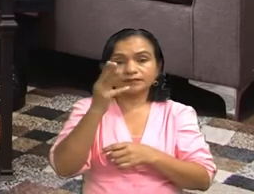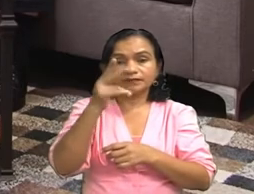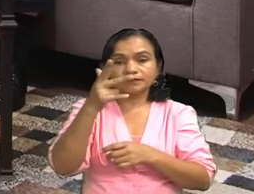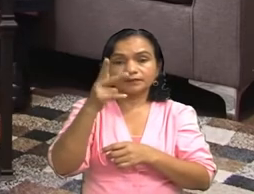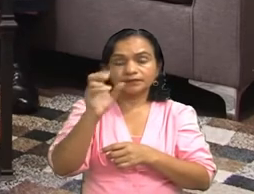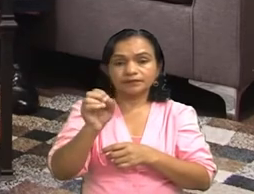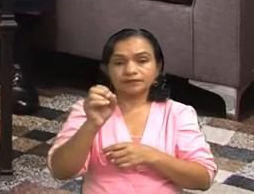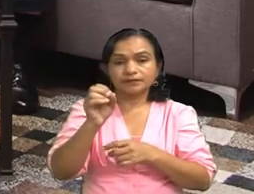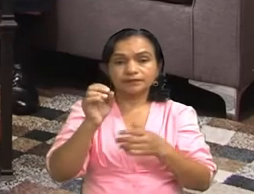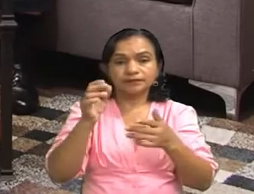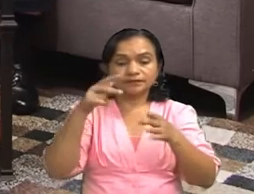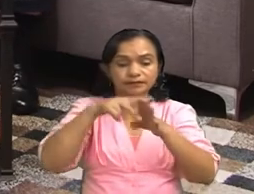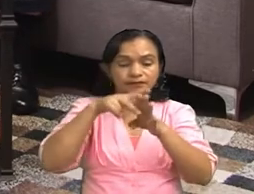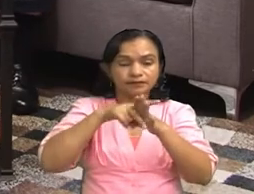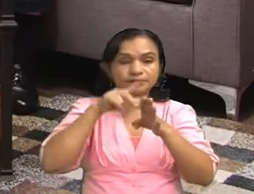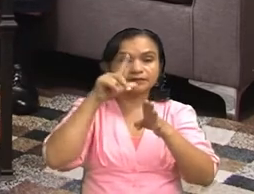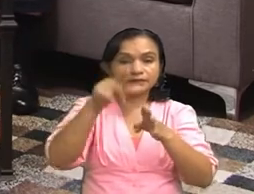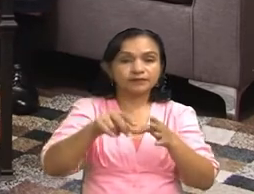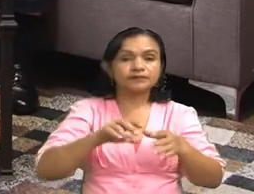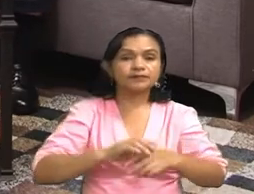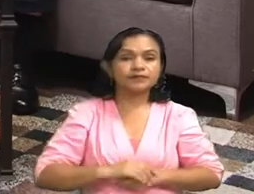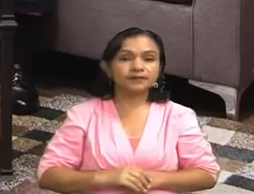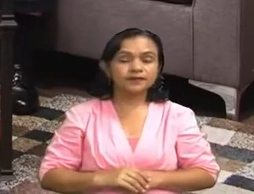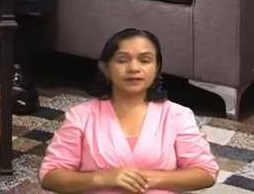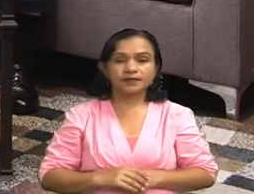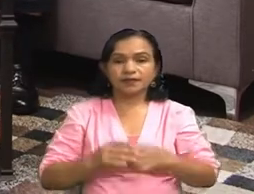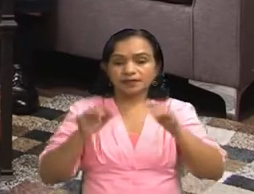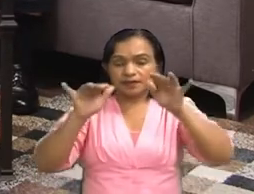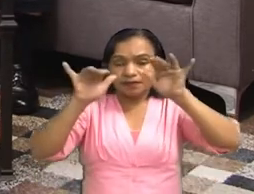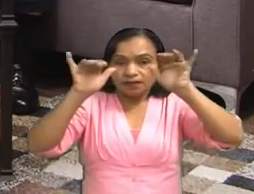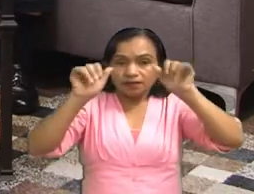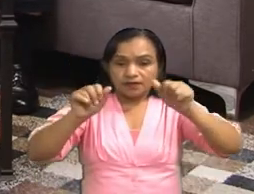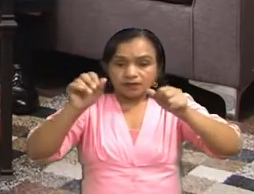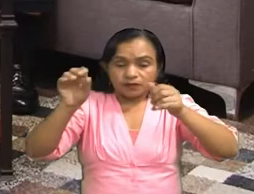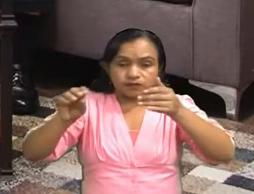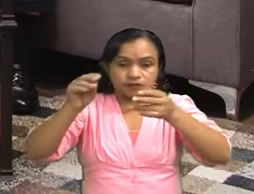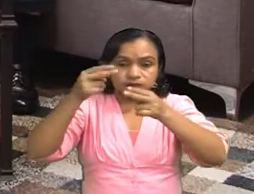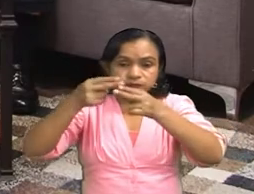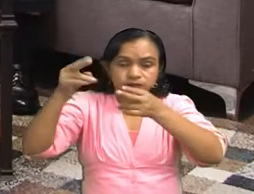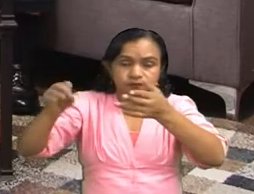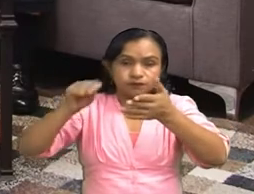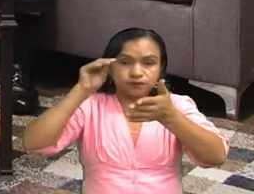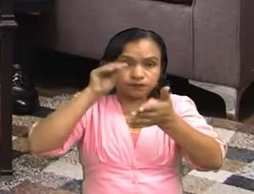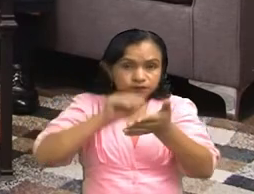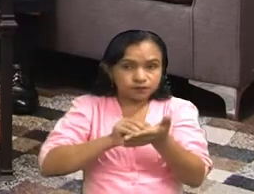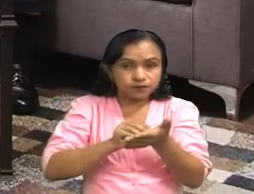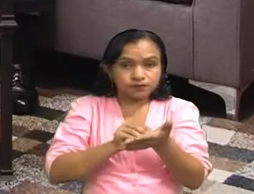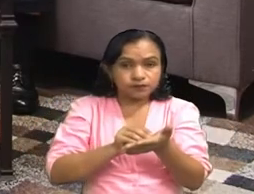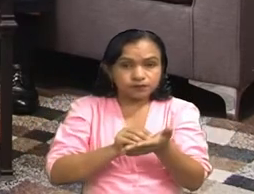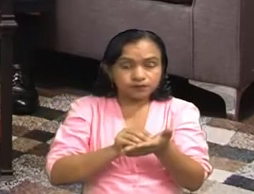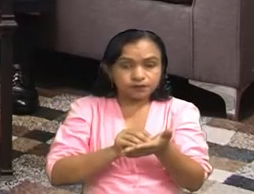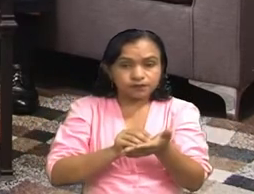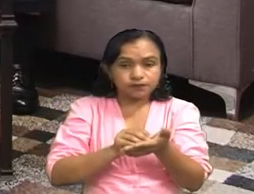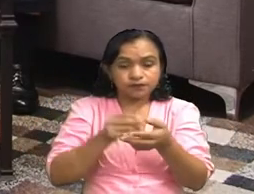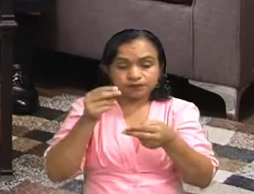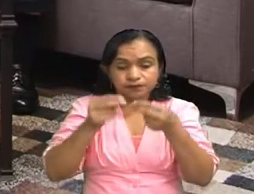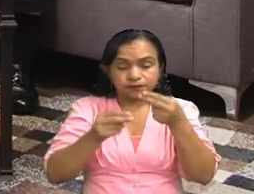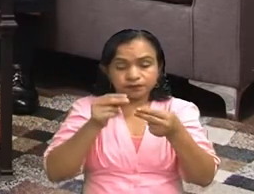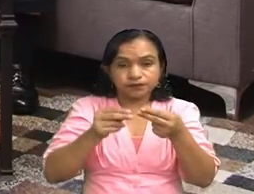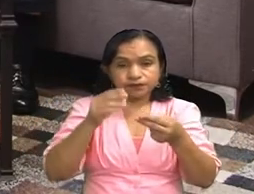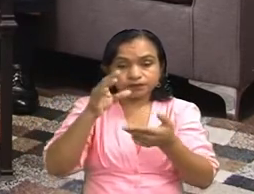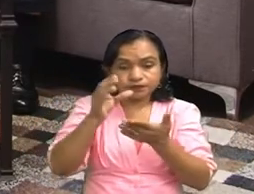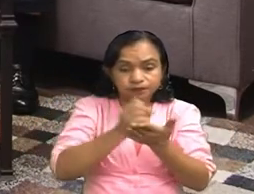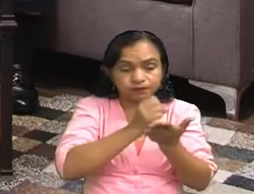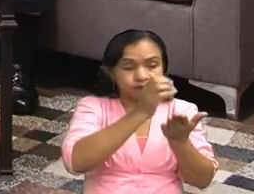109.980 fincas. Se han registrado en el sistema porque le tenés que dar un código único. A